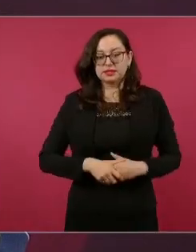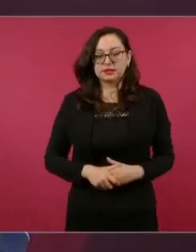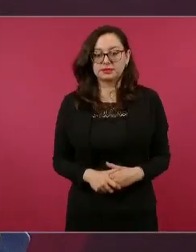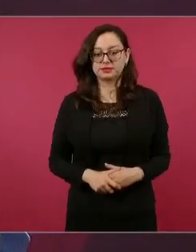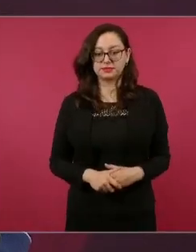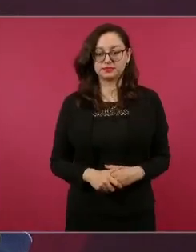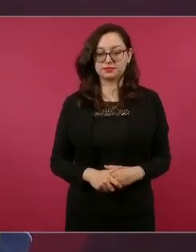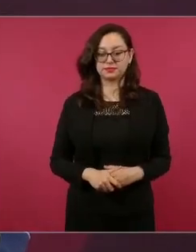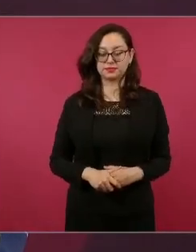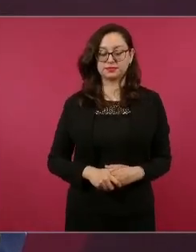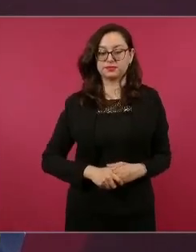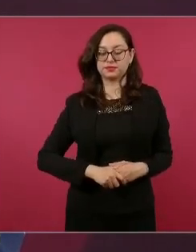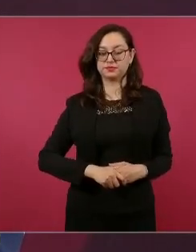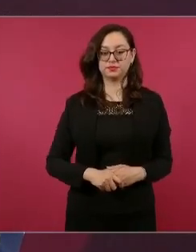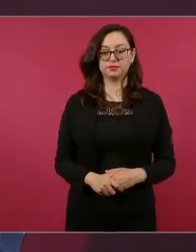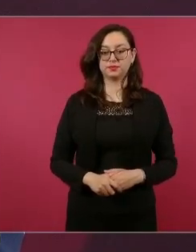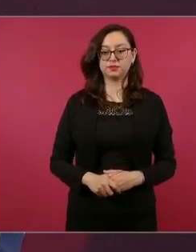aprender bien